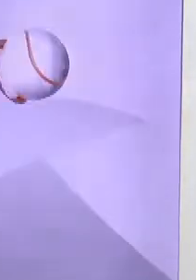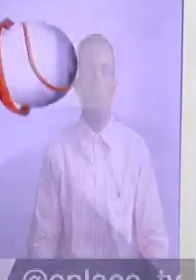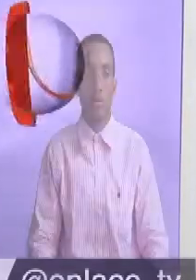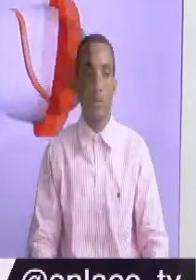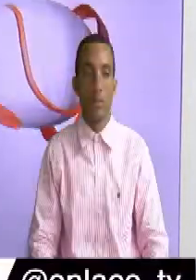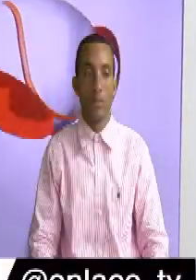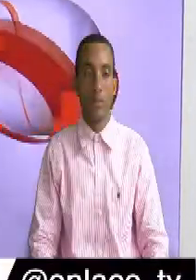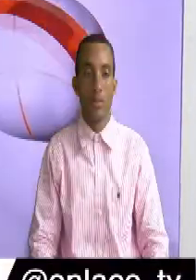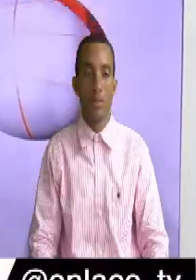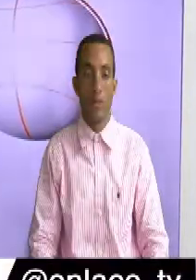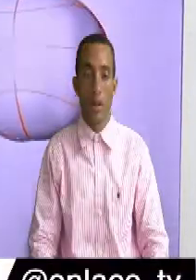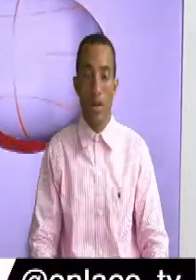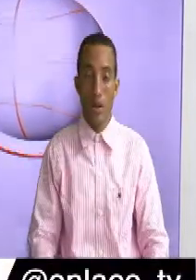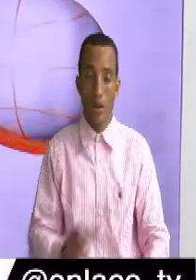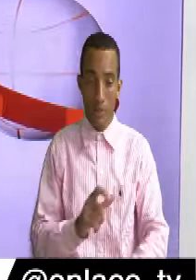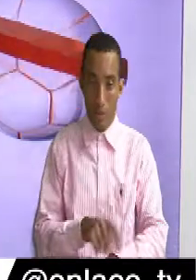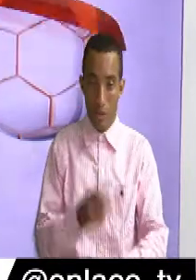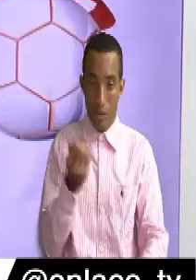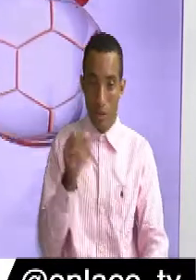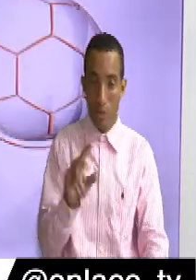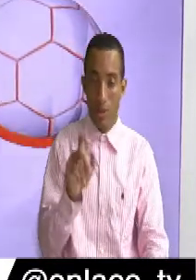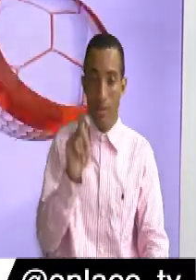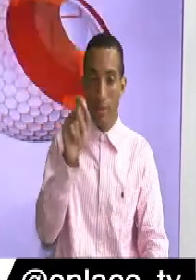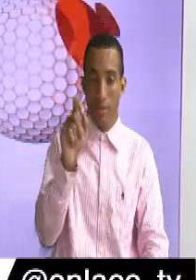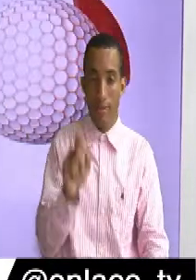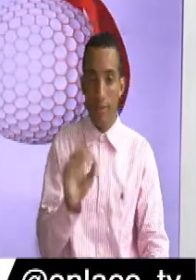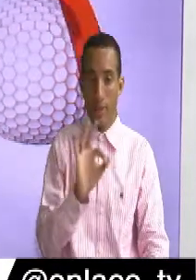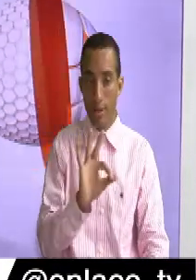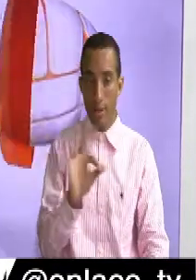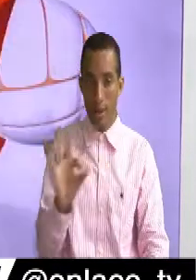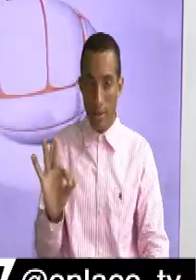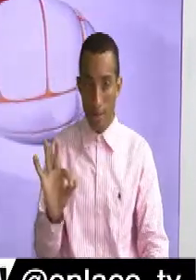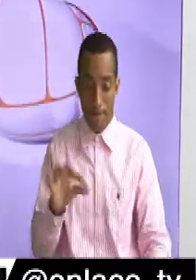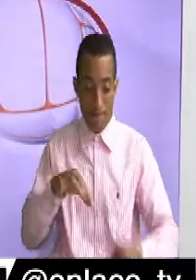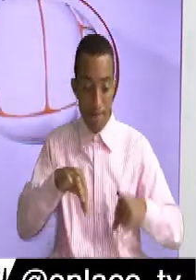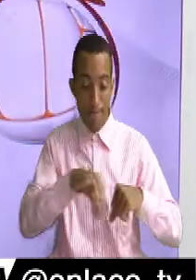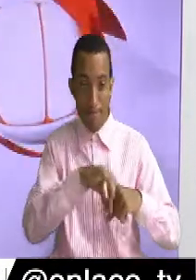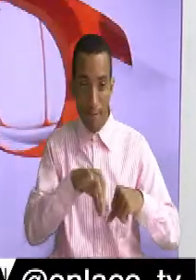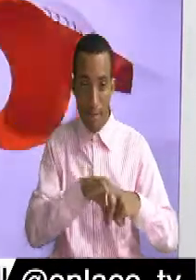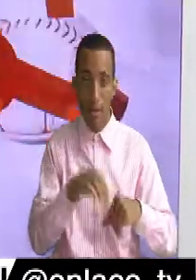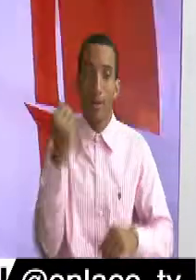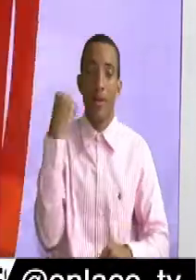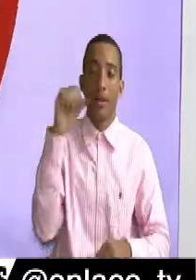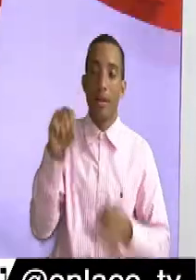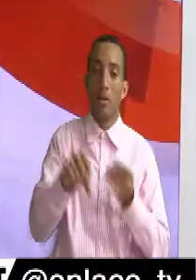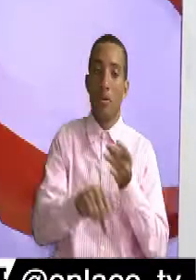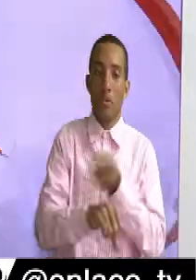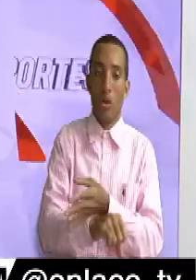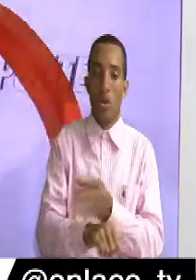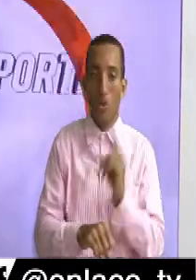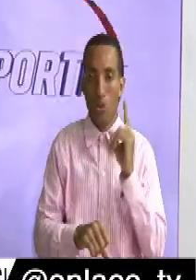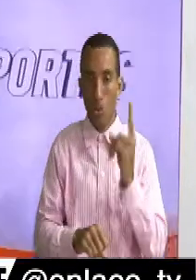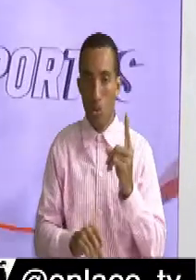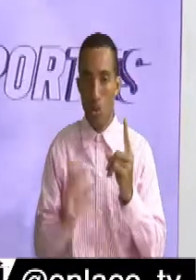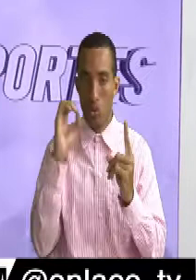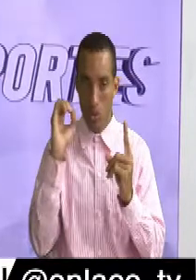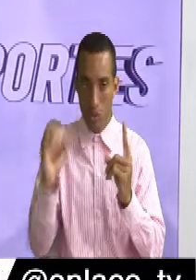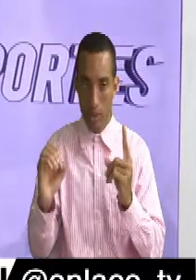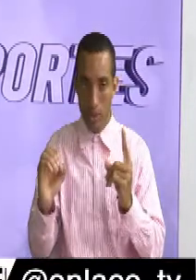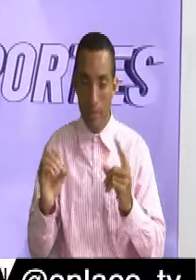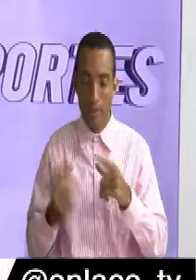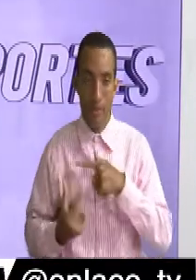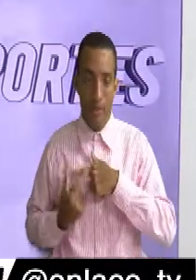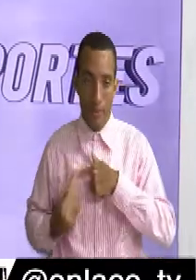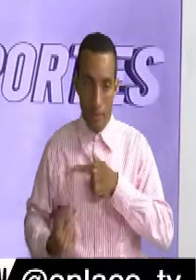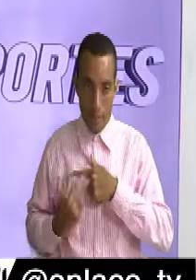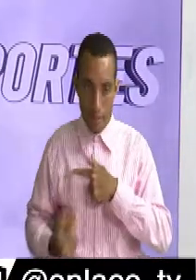Minutos y continuamos con información deportiva. Un gol por cero ganó la Máquina Amarilla al Patriotas Fútbol Club. El equipo aurinegro logró aprovechar